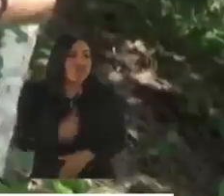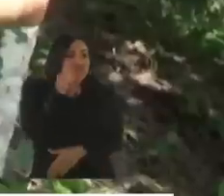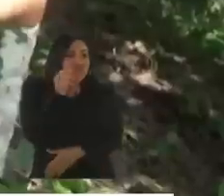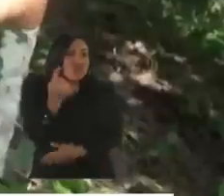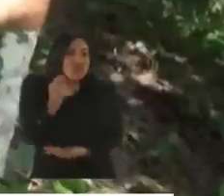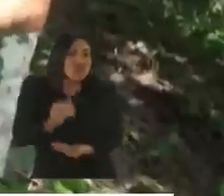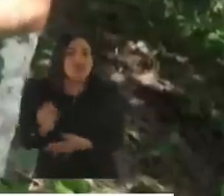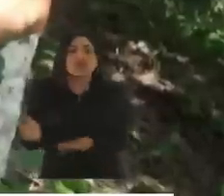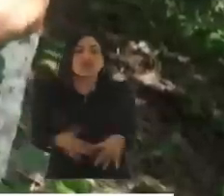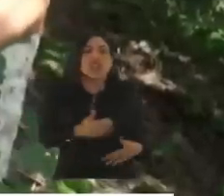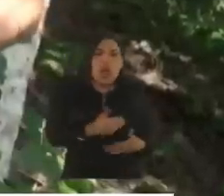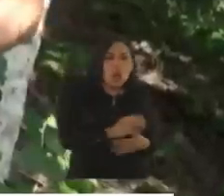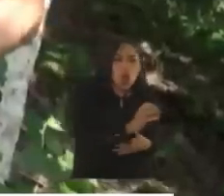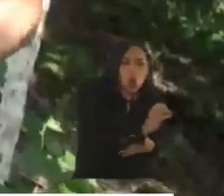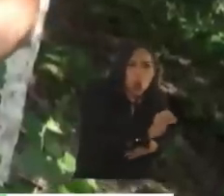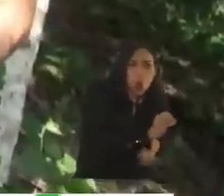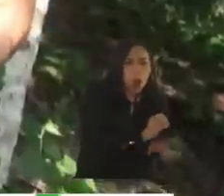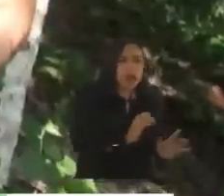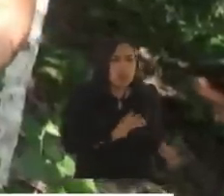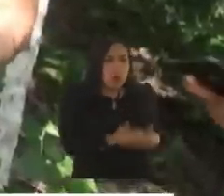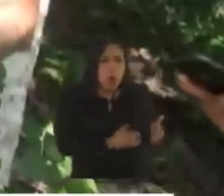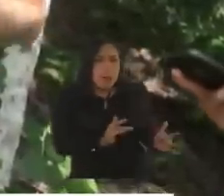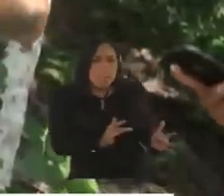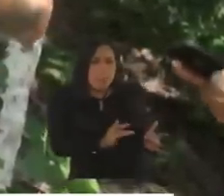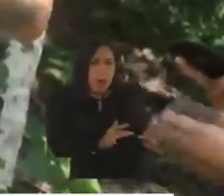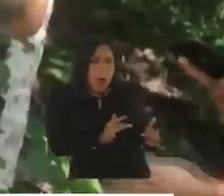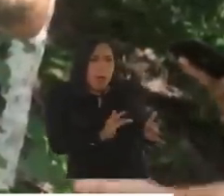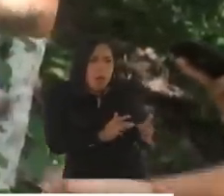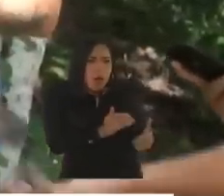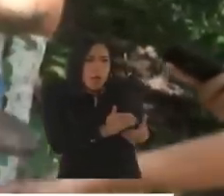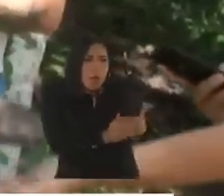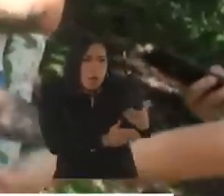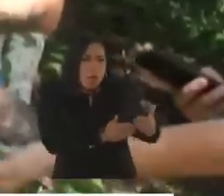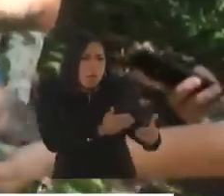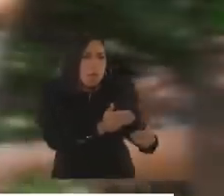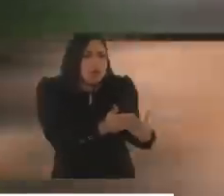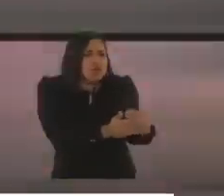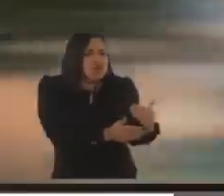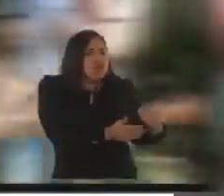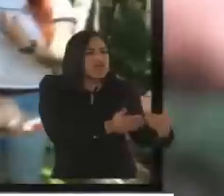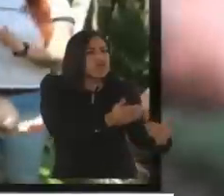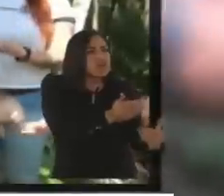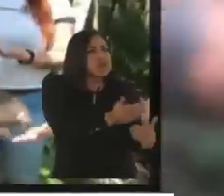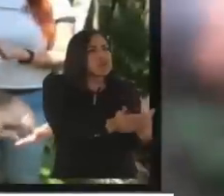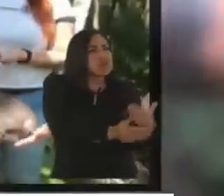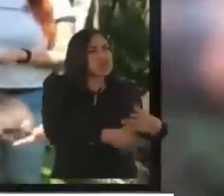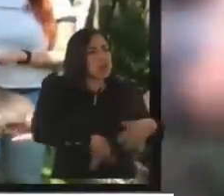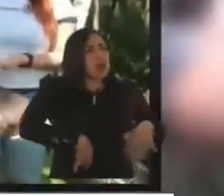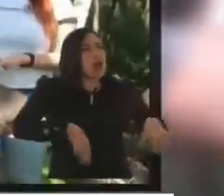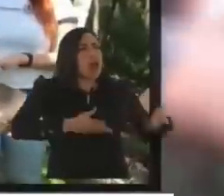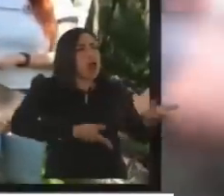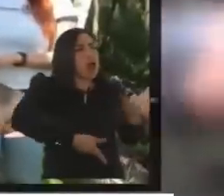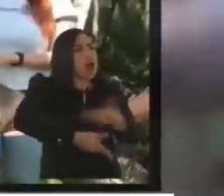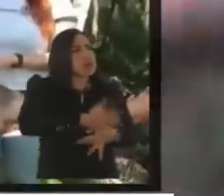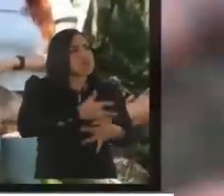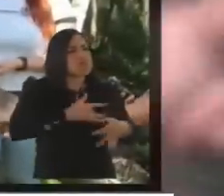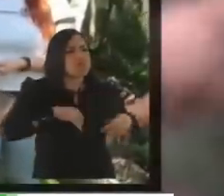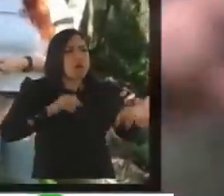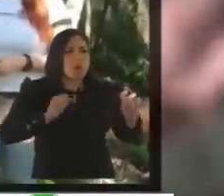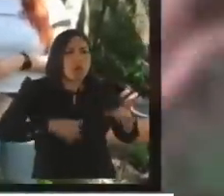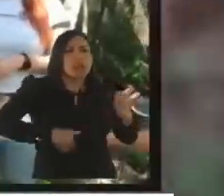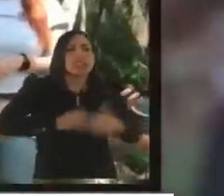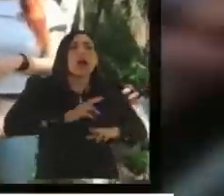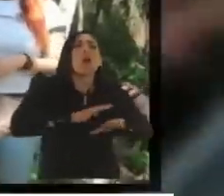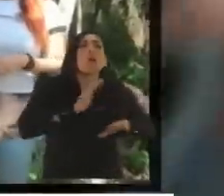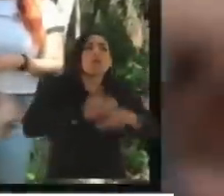Hacer un proceso de acercamiento con el otro individuo con el fin de que ellos lleguen como a tener una convivencia sana para empezar